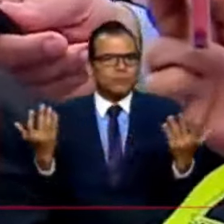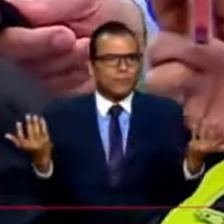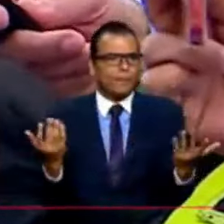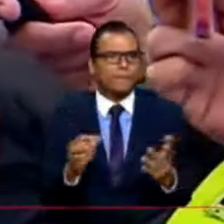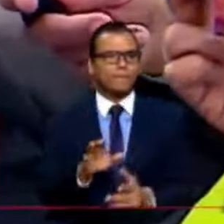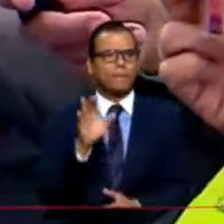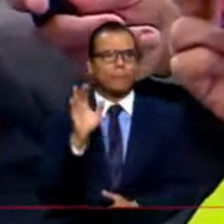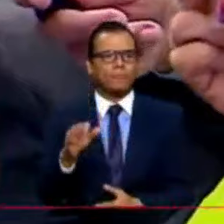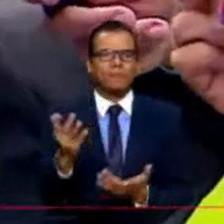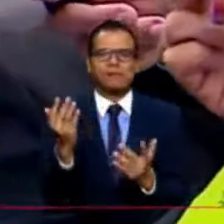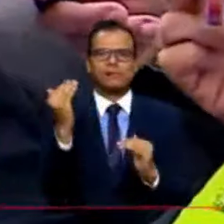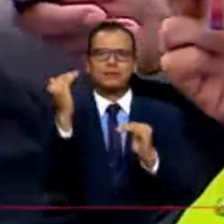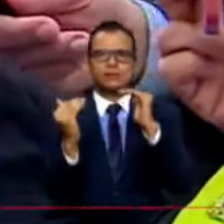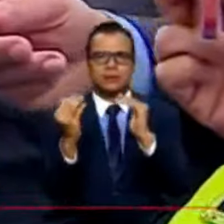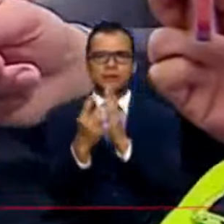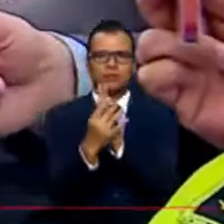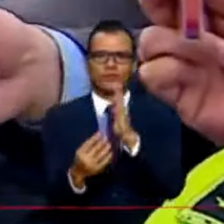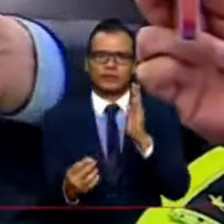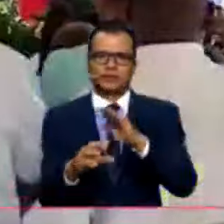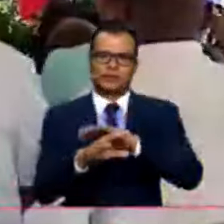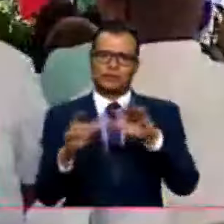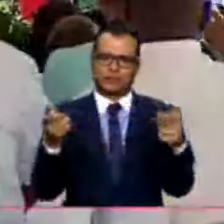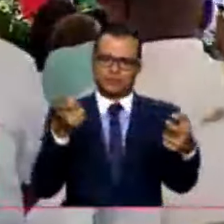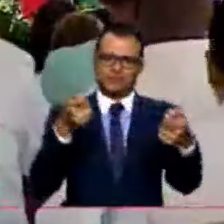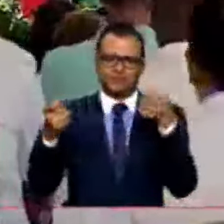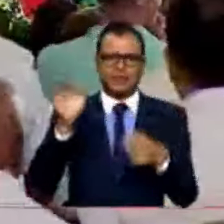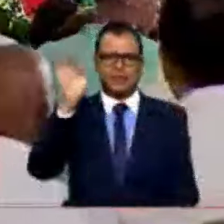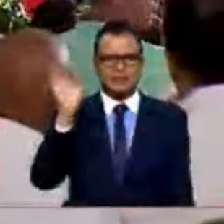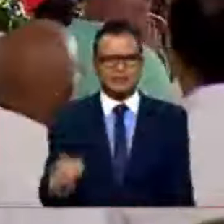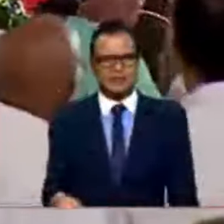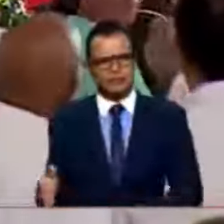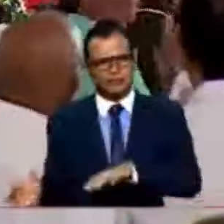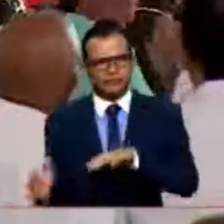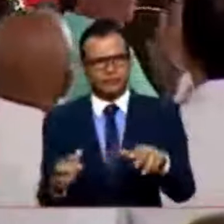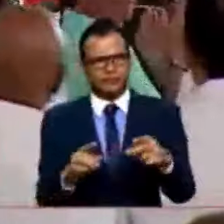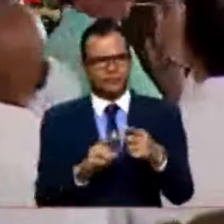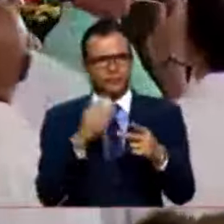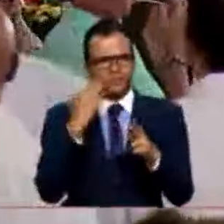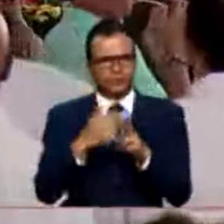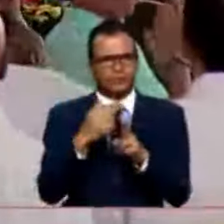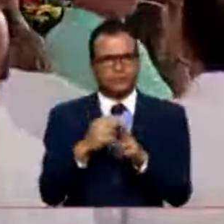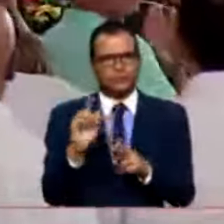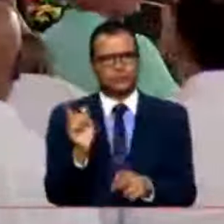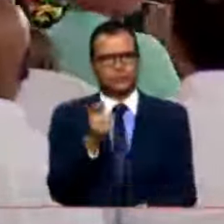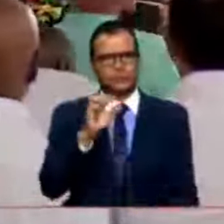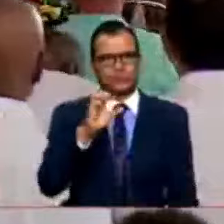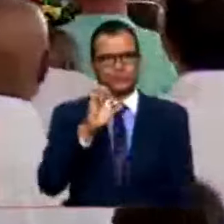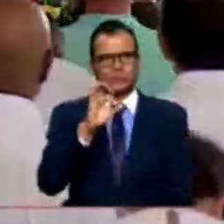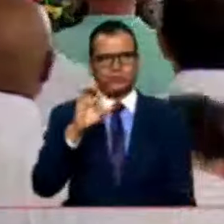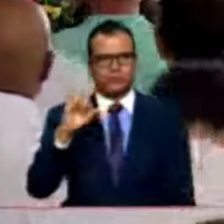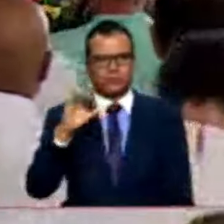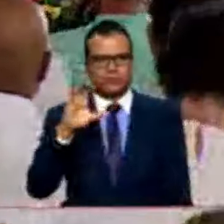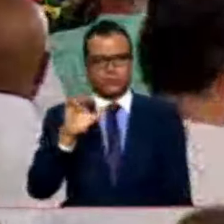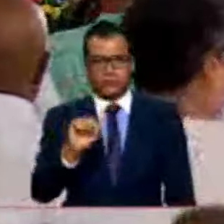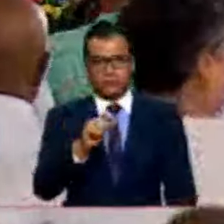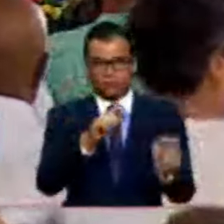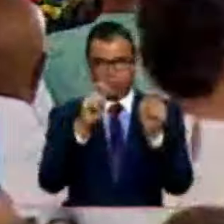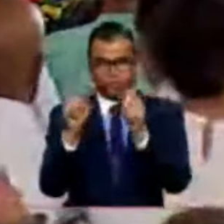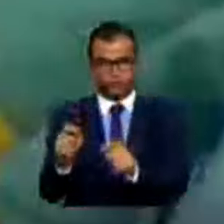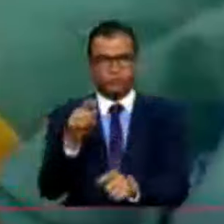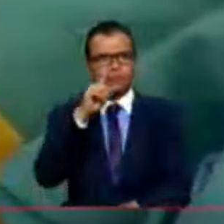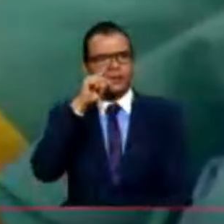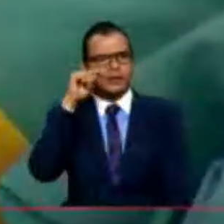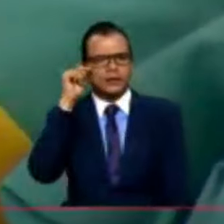esa desigualdad y esa pobreza en el municipio de Palmira. De otro lado, Jessica Vallejo tomó oficialmente las riendas de